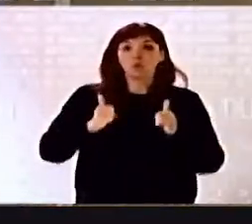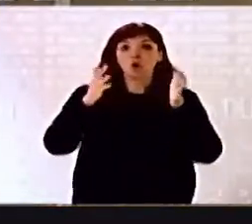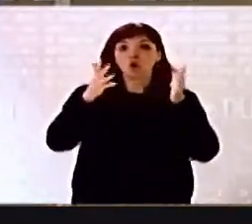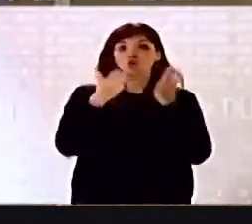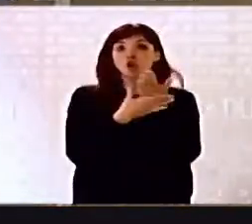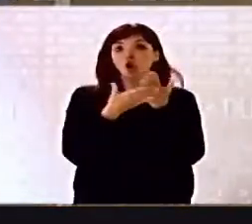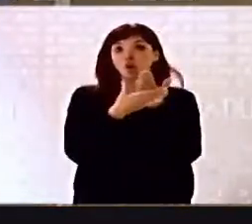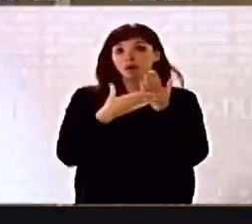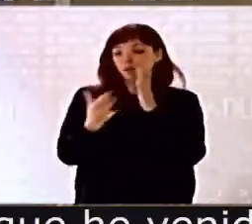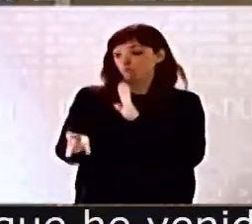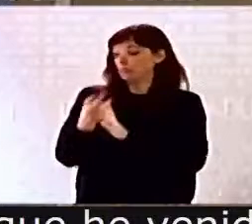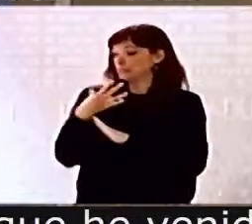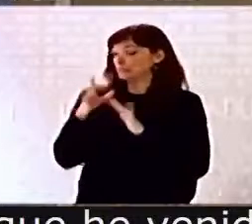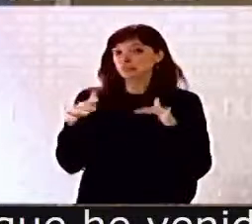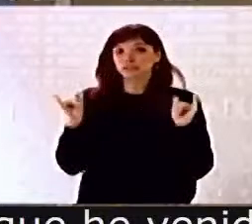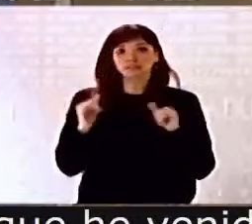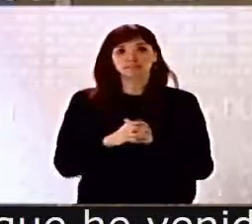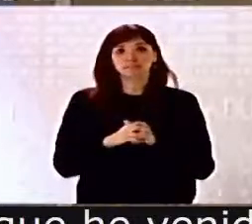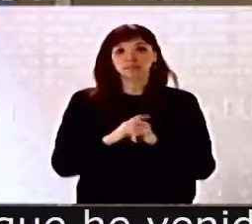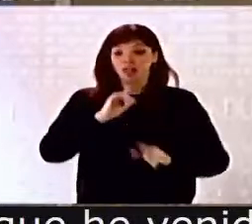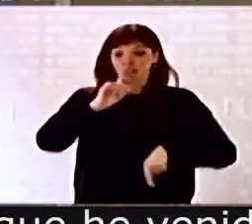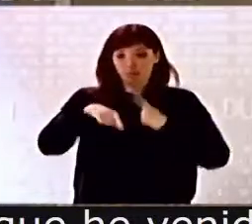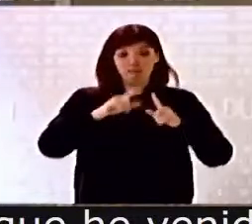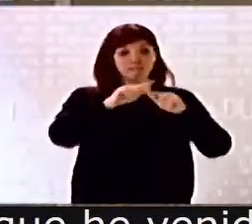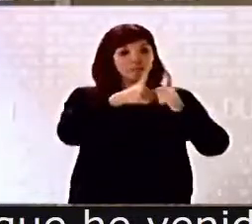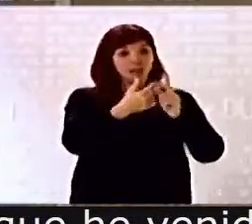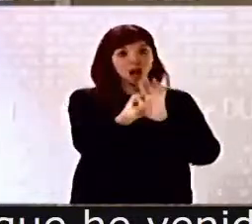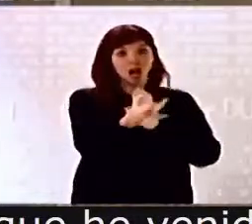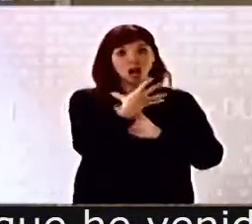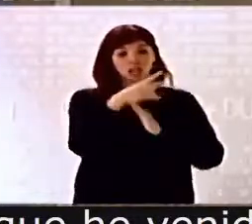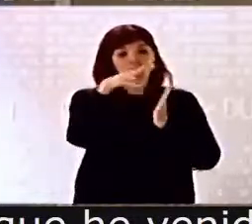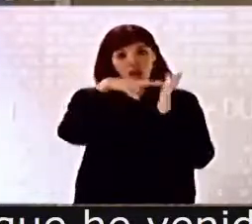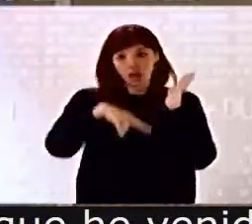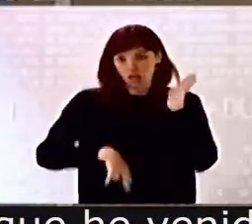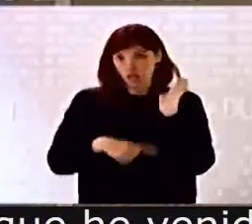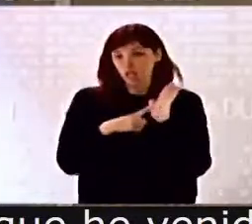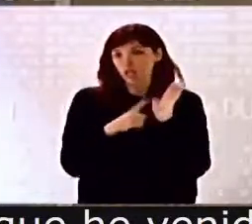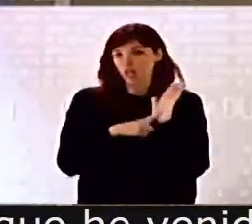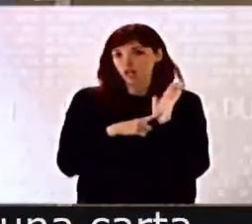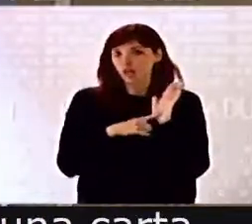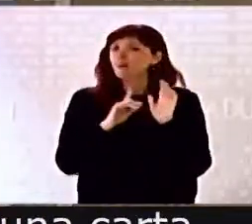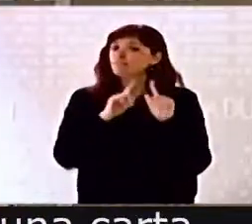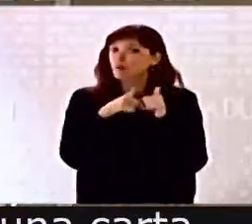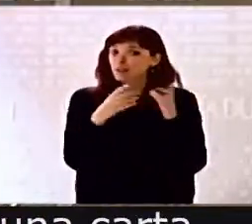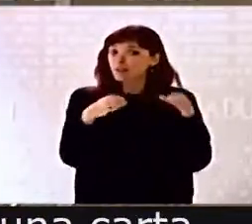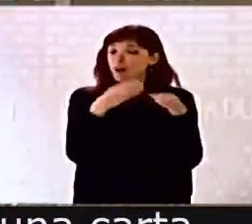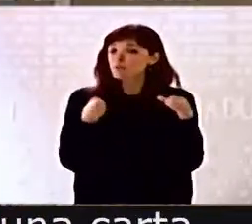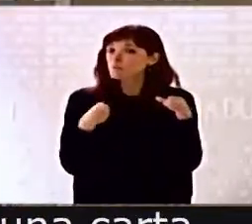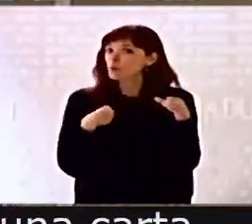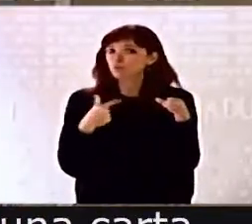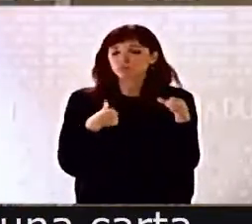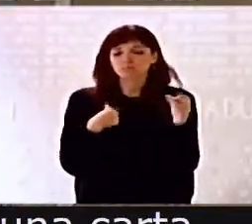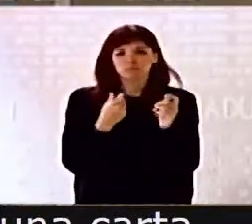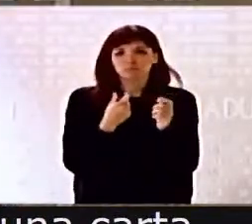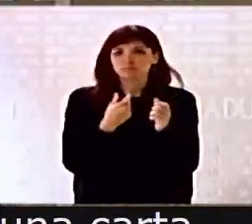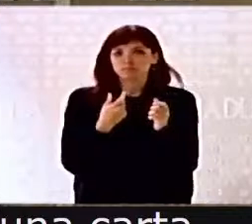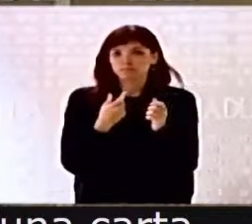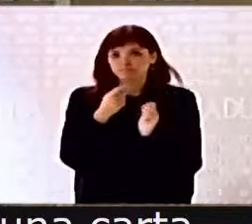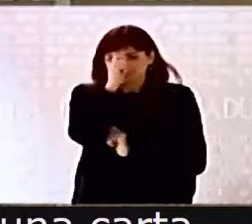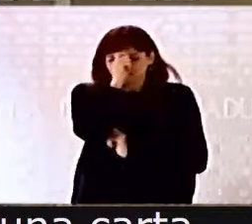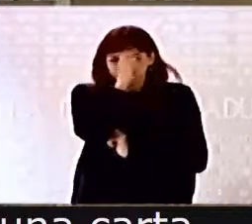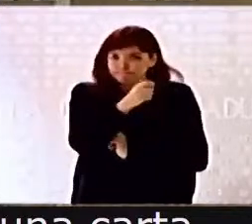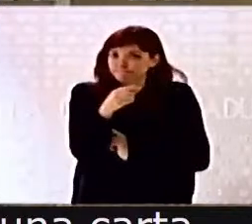carta. Cuando lea la carta de la familia, por cierto, a la que le traslado todas mis